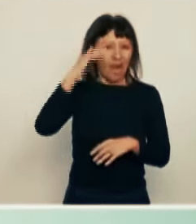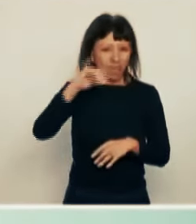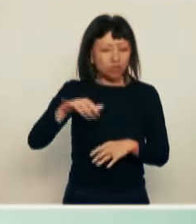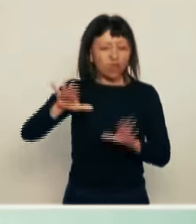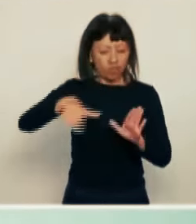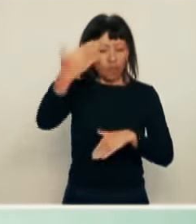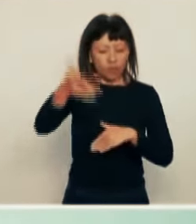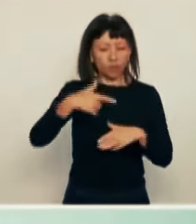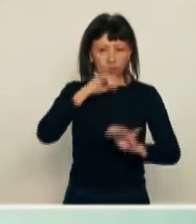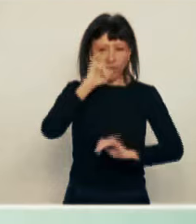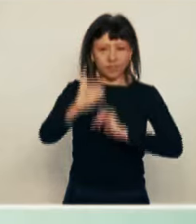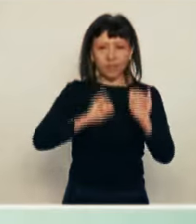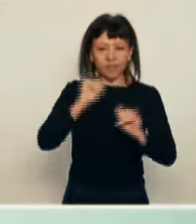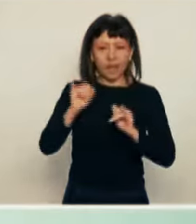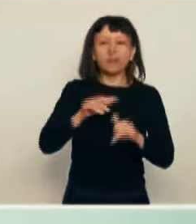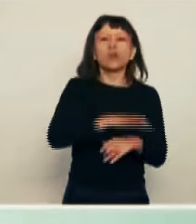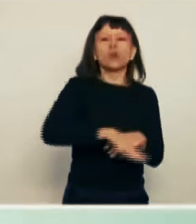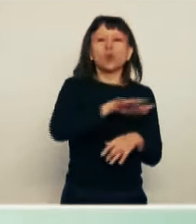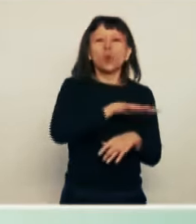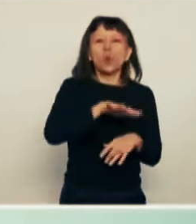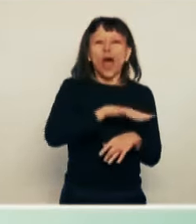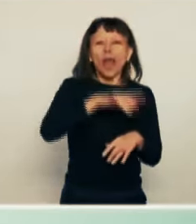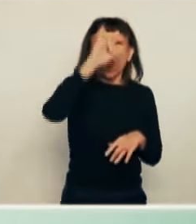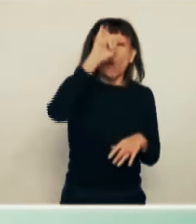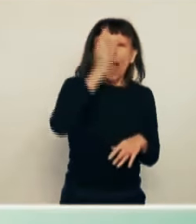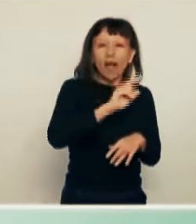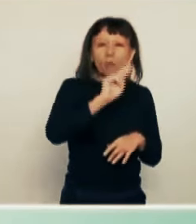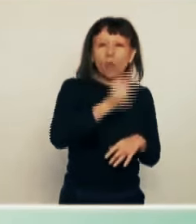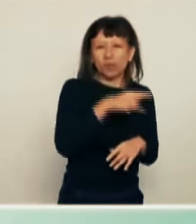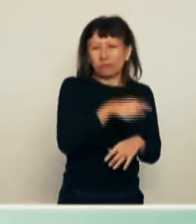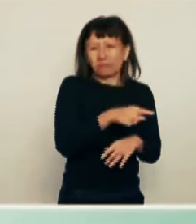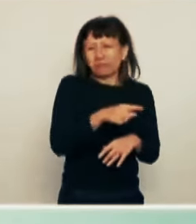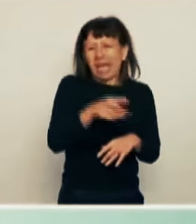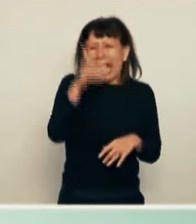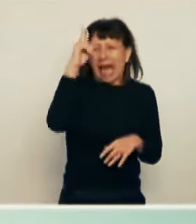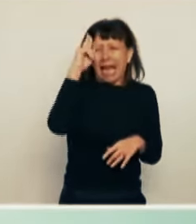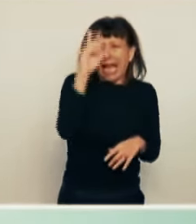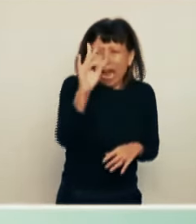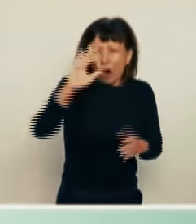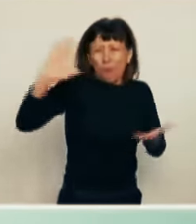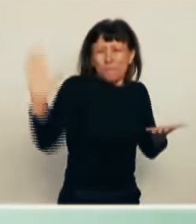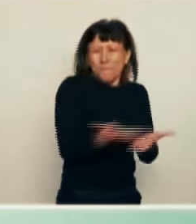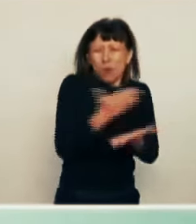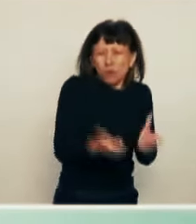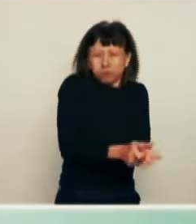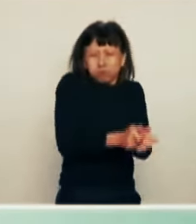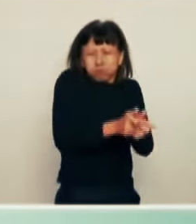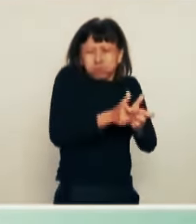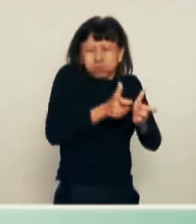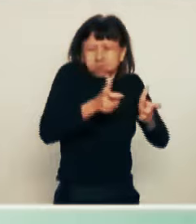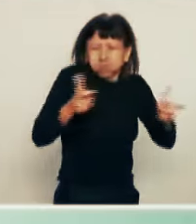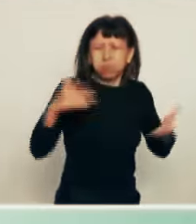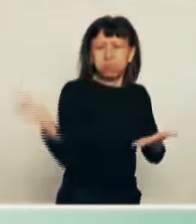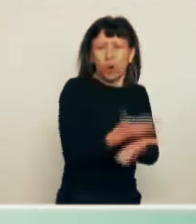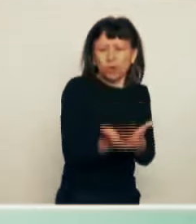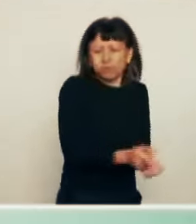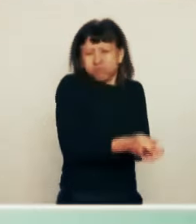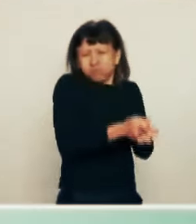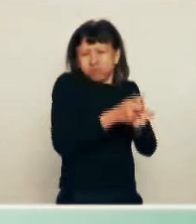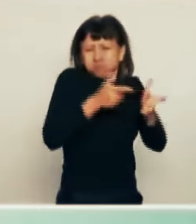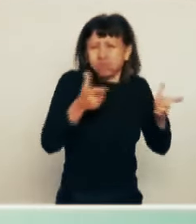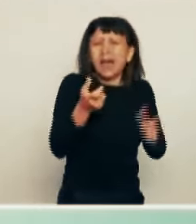eso, Vaca Muerta bate récords de producción. récords de producción,